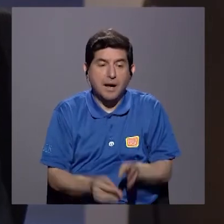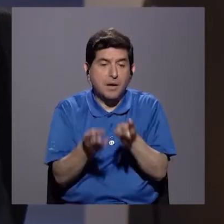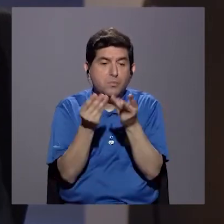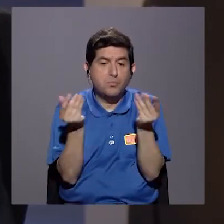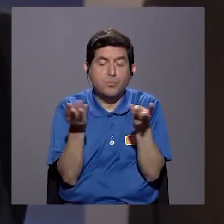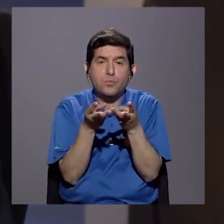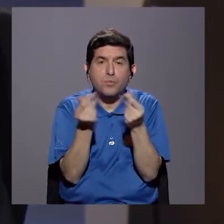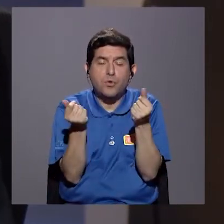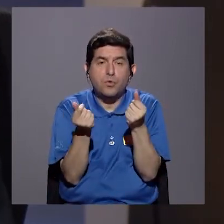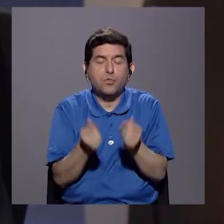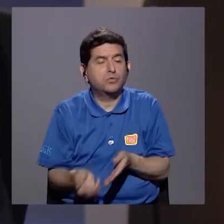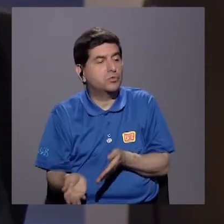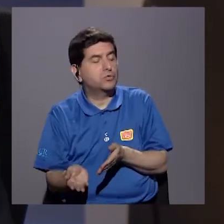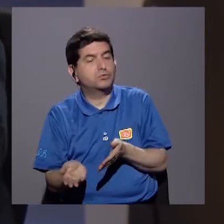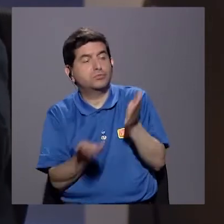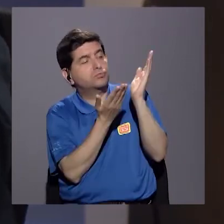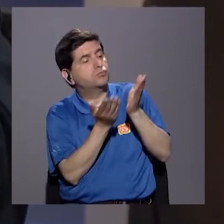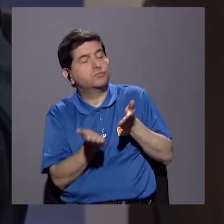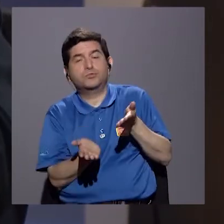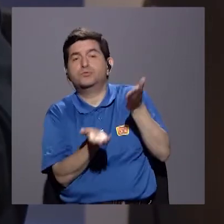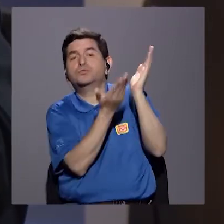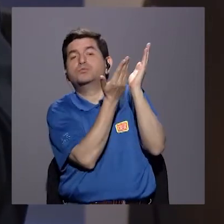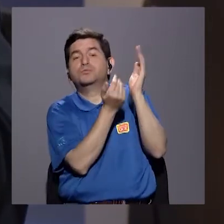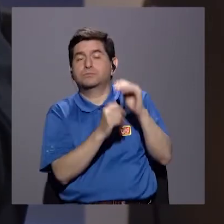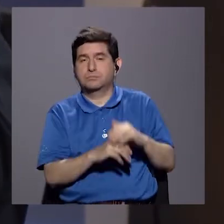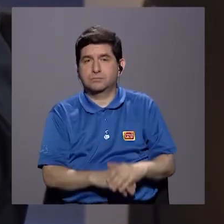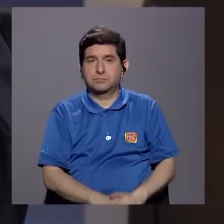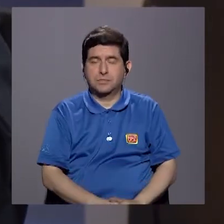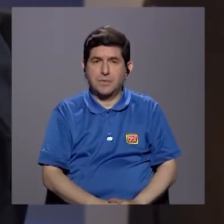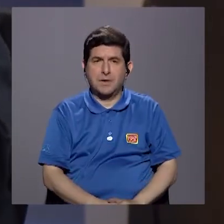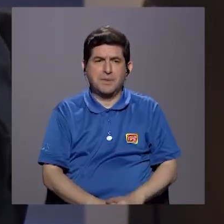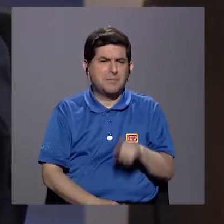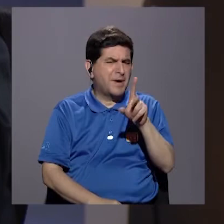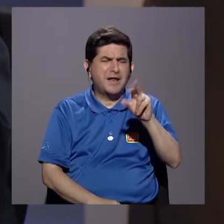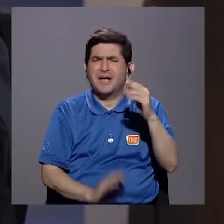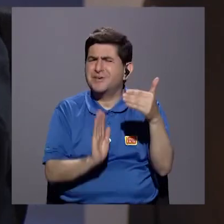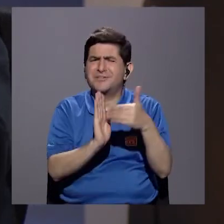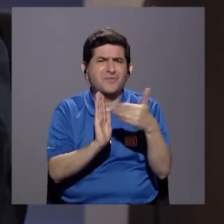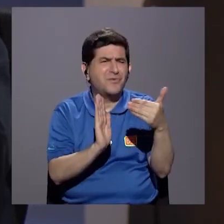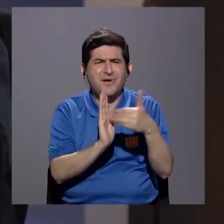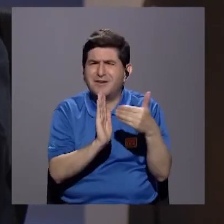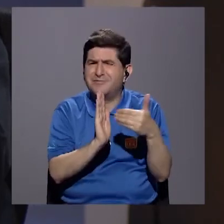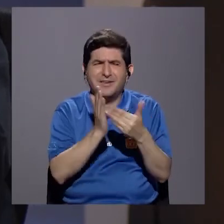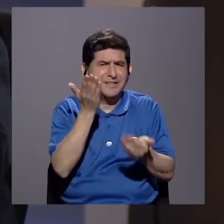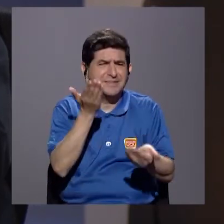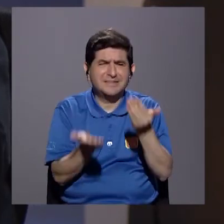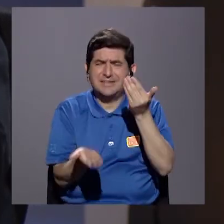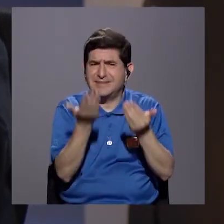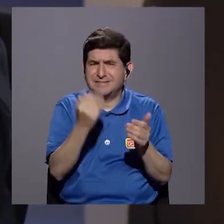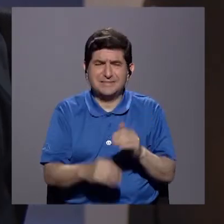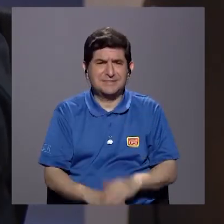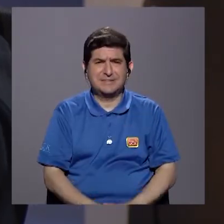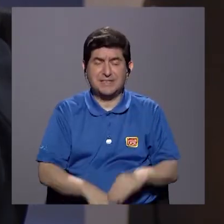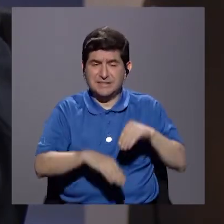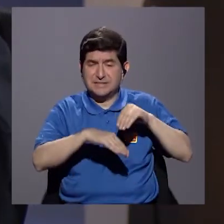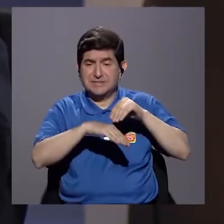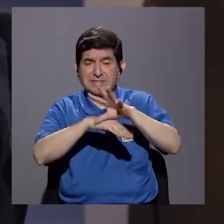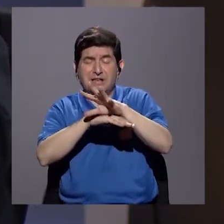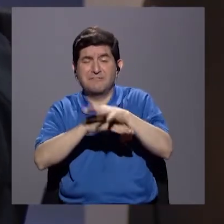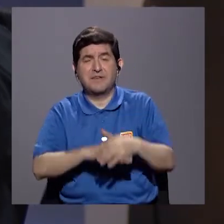los productos de exportación para que no se vean afectados por